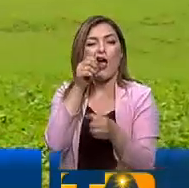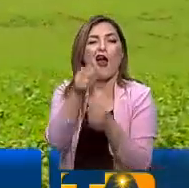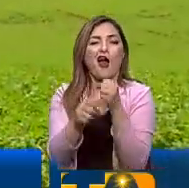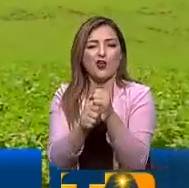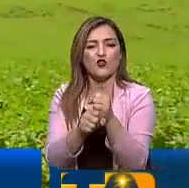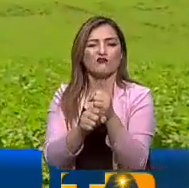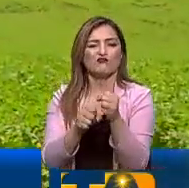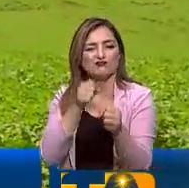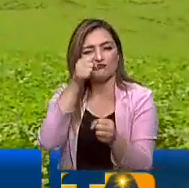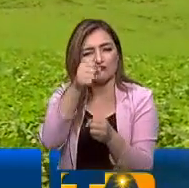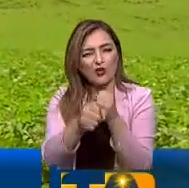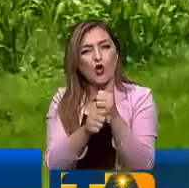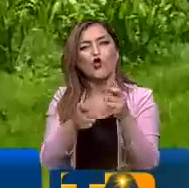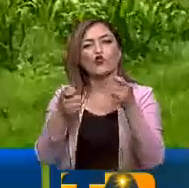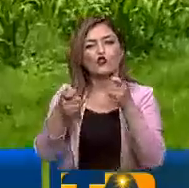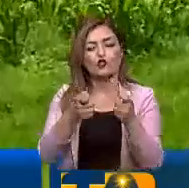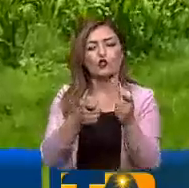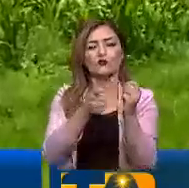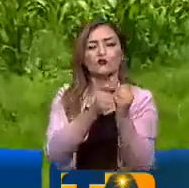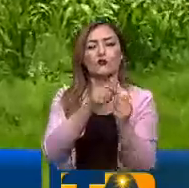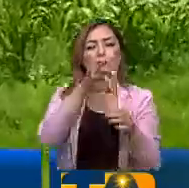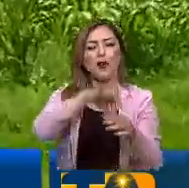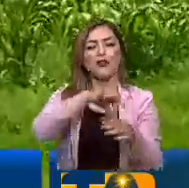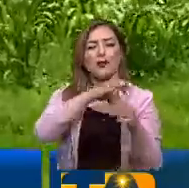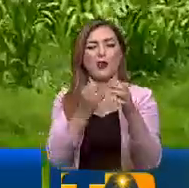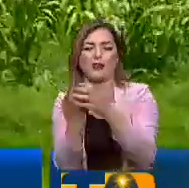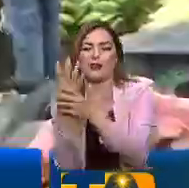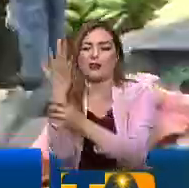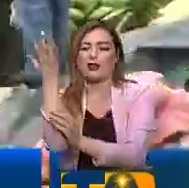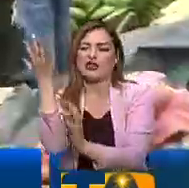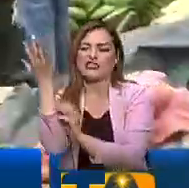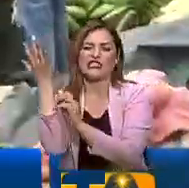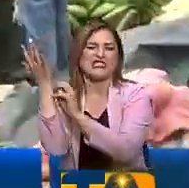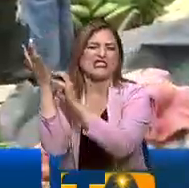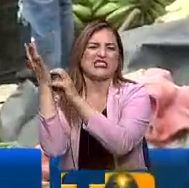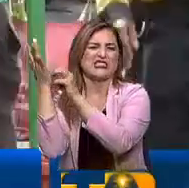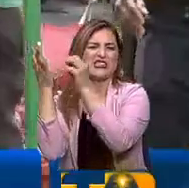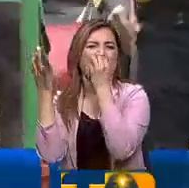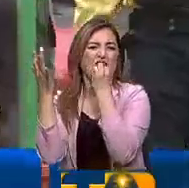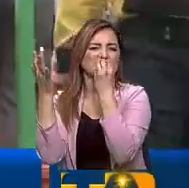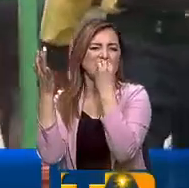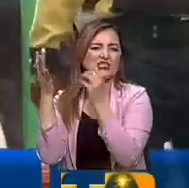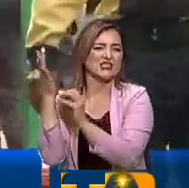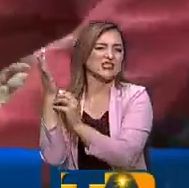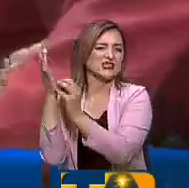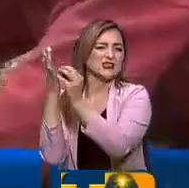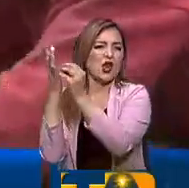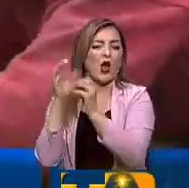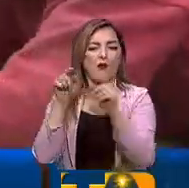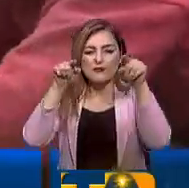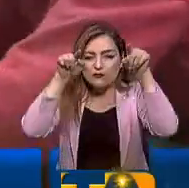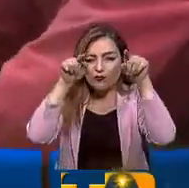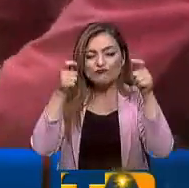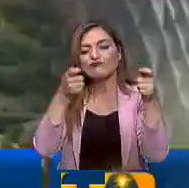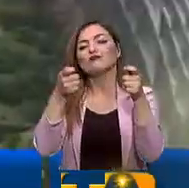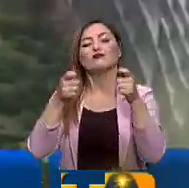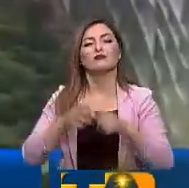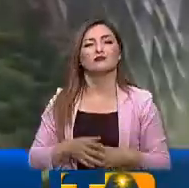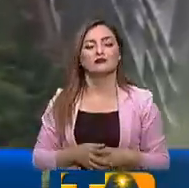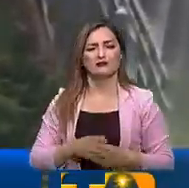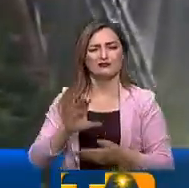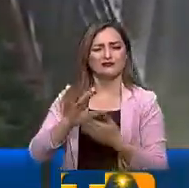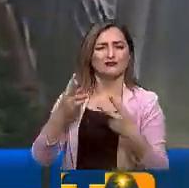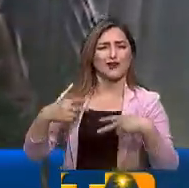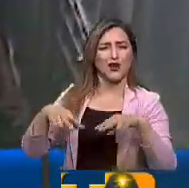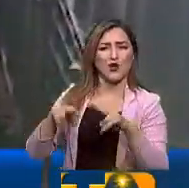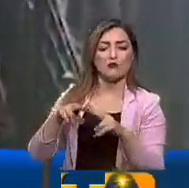de plagas y enfermedades agropecuarias, así como la calidad de los productos, es absolutamente marginal frente